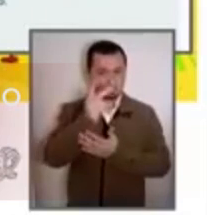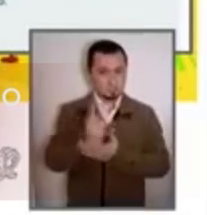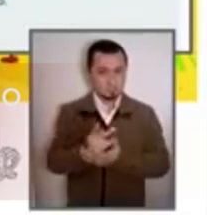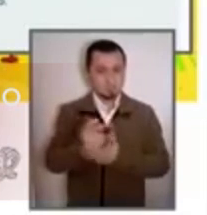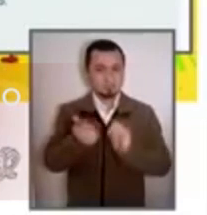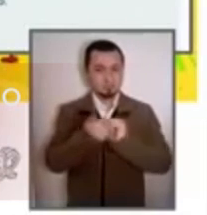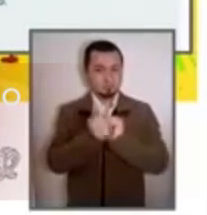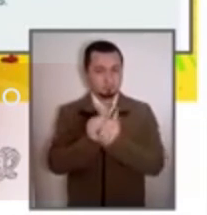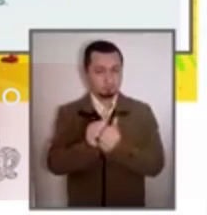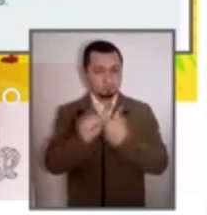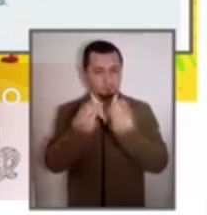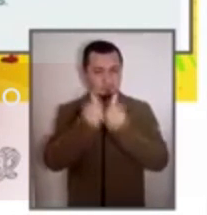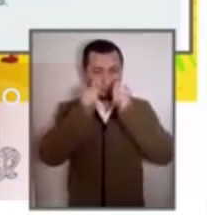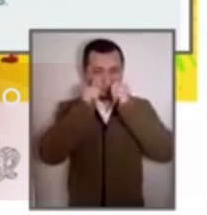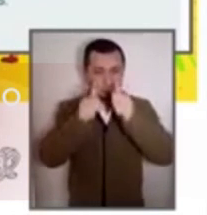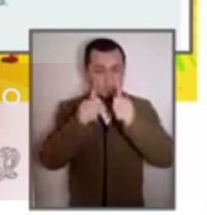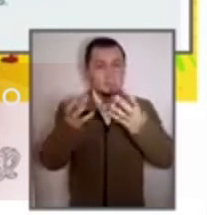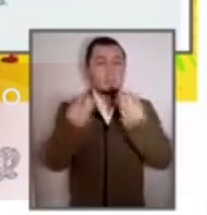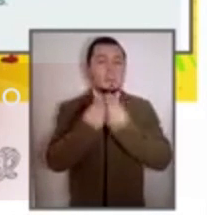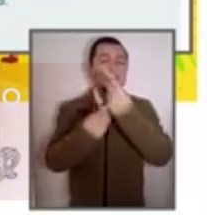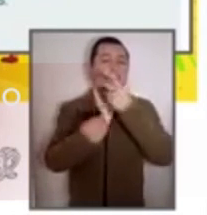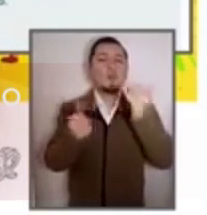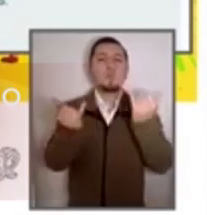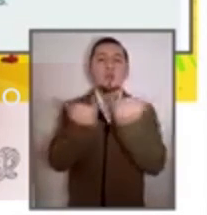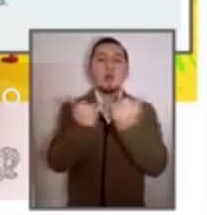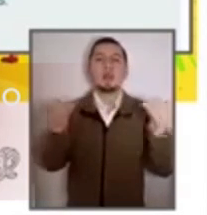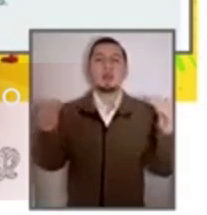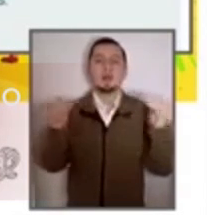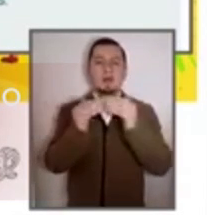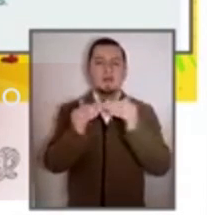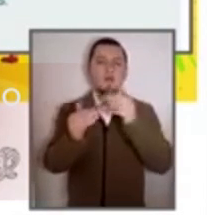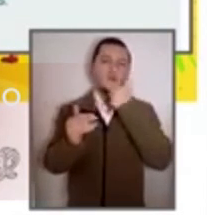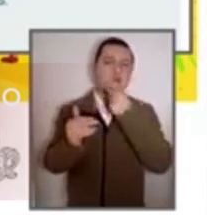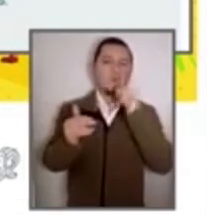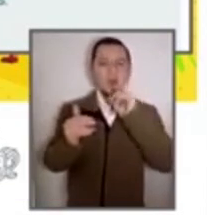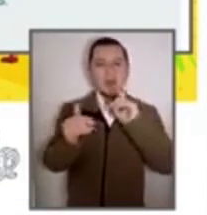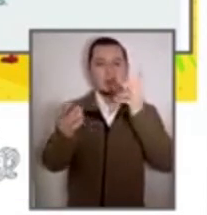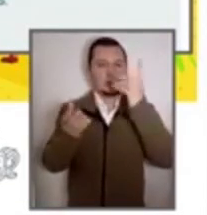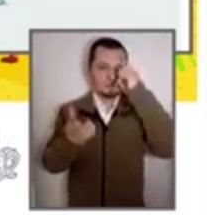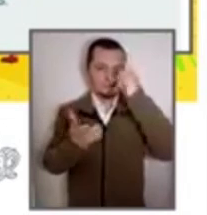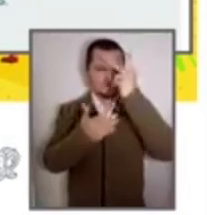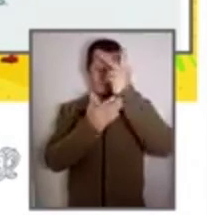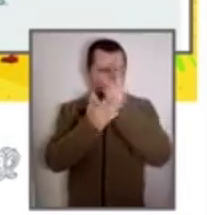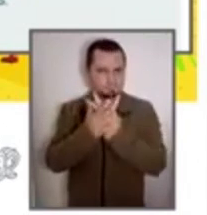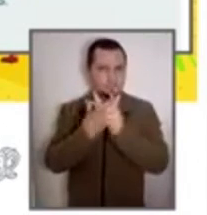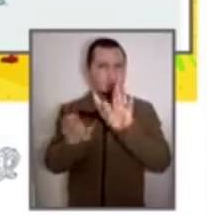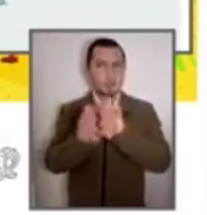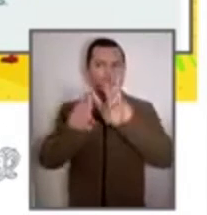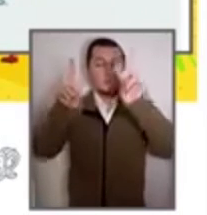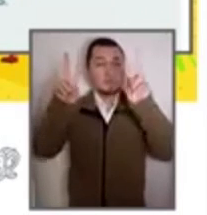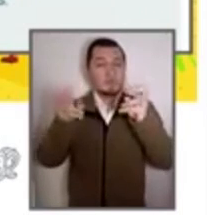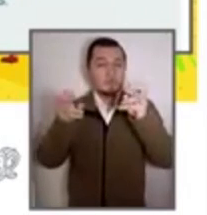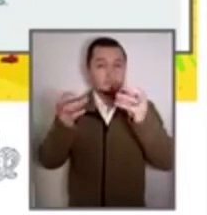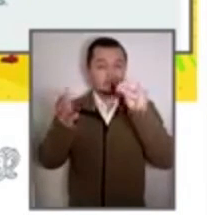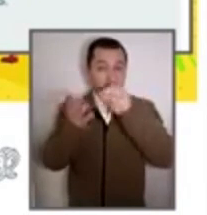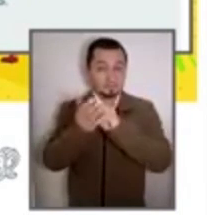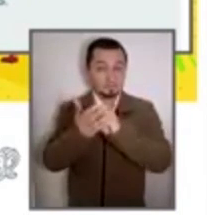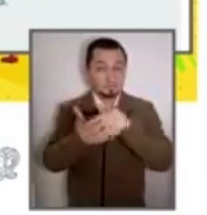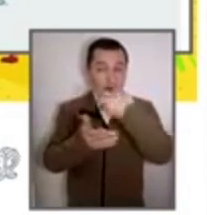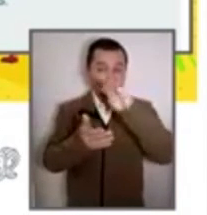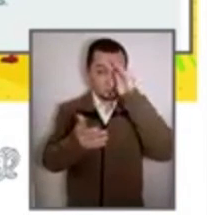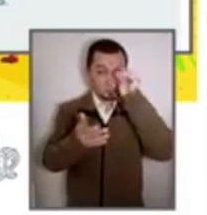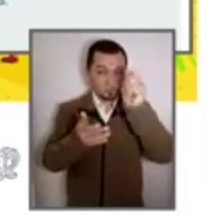transversalizar la perspectiva de género en cuatro temas principales. Uno, la gestión